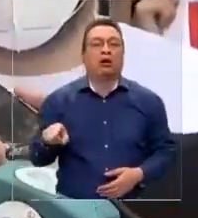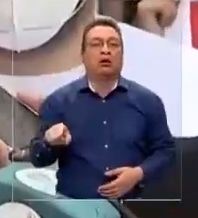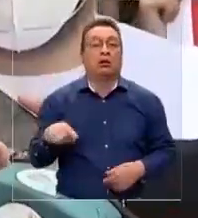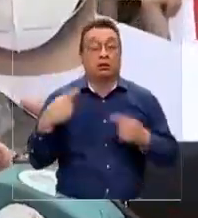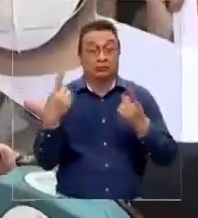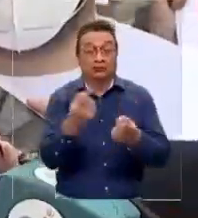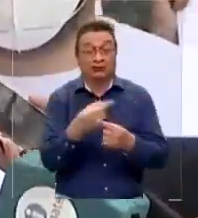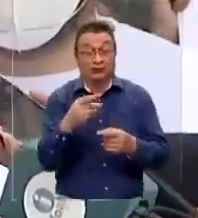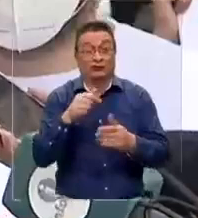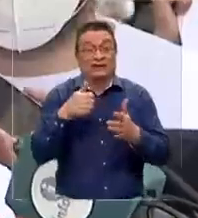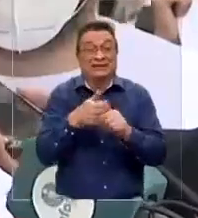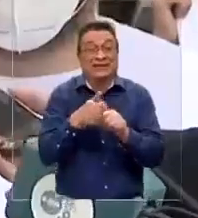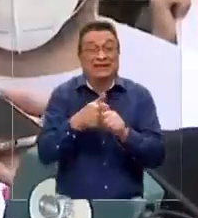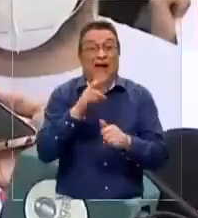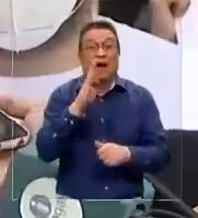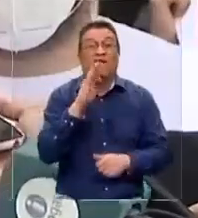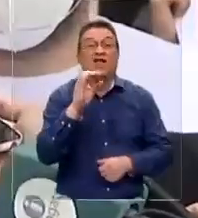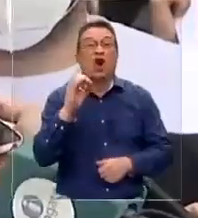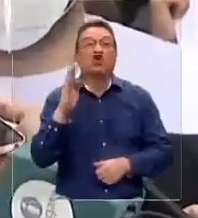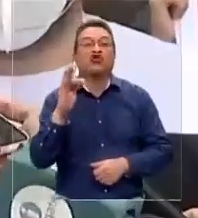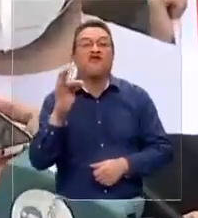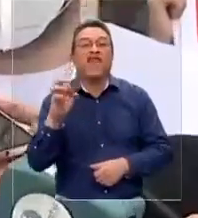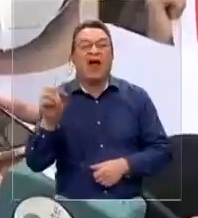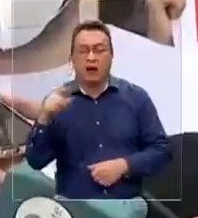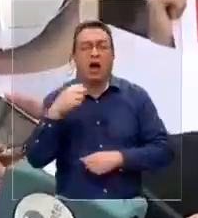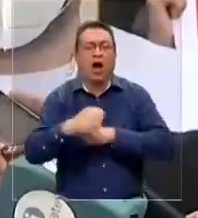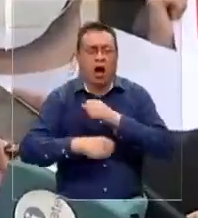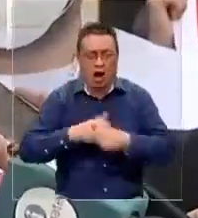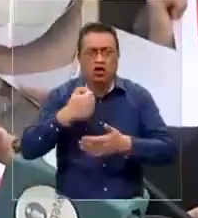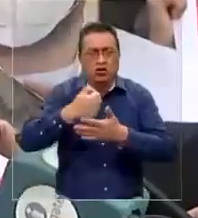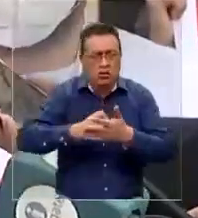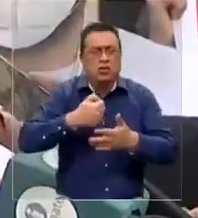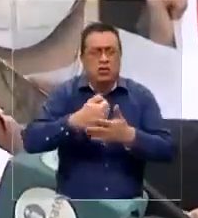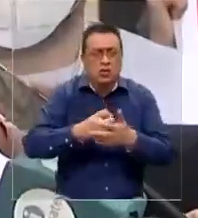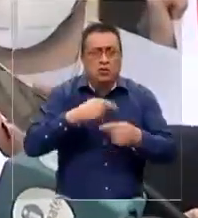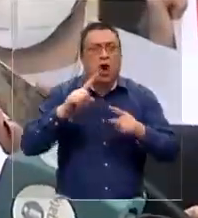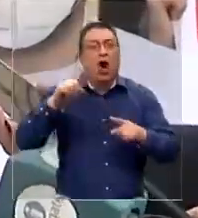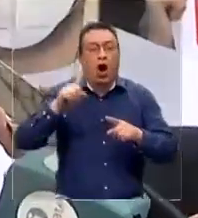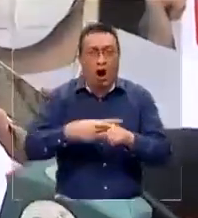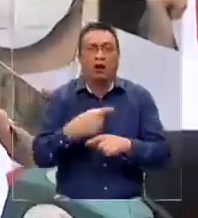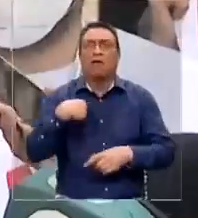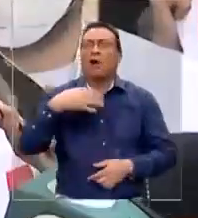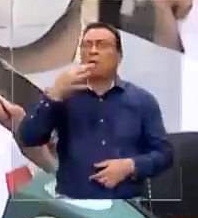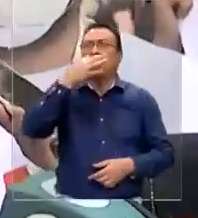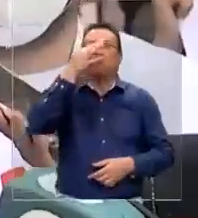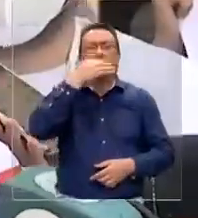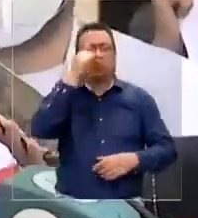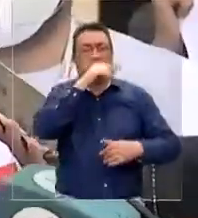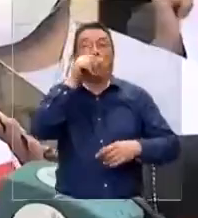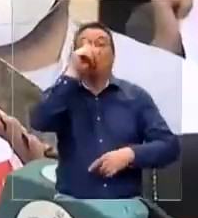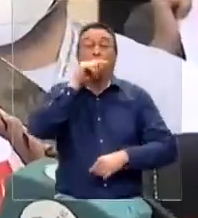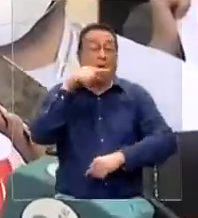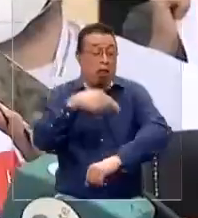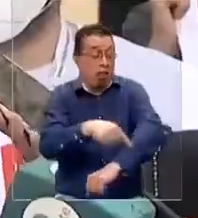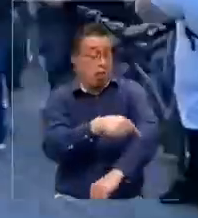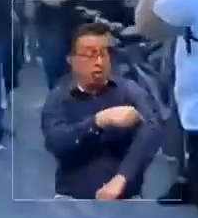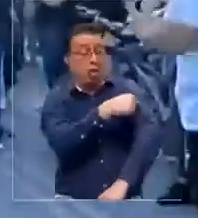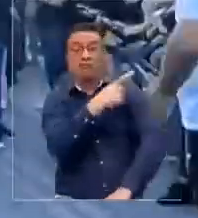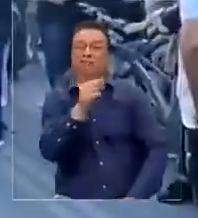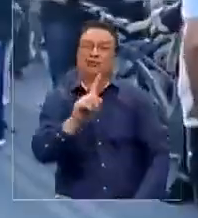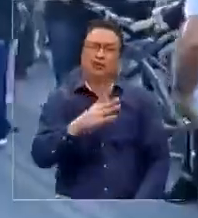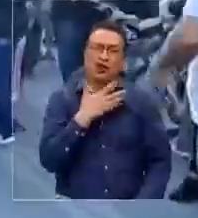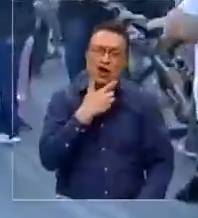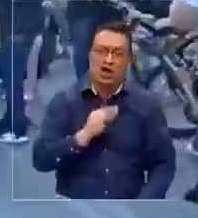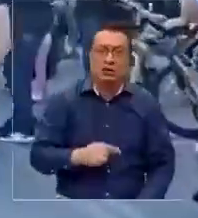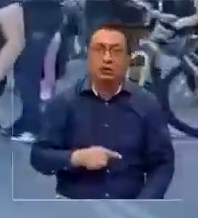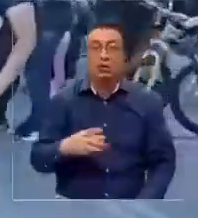La reserva de la biosfera lleva años resistiendo. Y no podemos ser nuevamente una zona de sacrificio como tantas otras a nivel nacional. Si bien